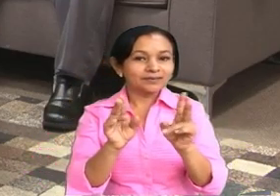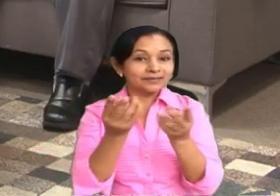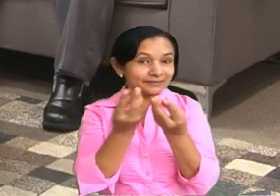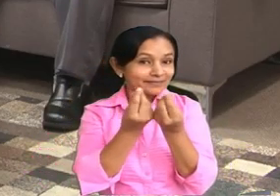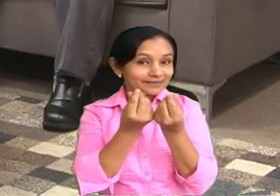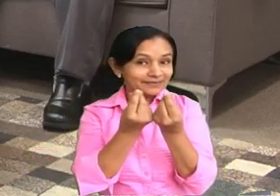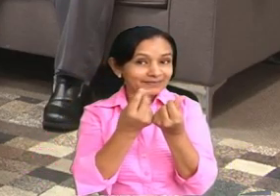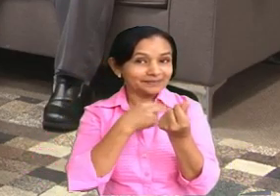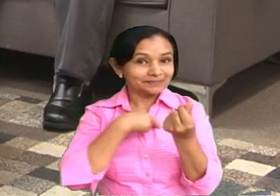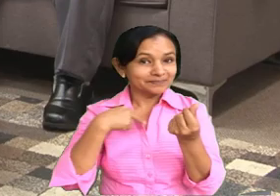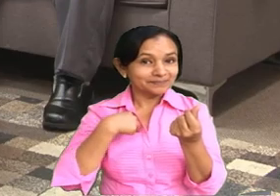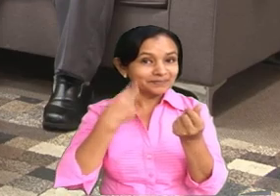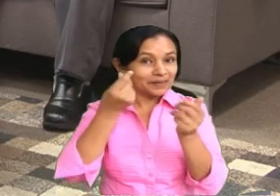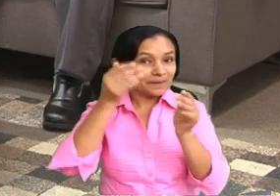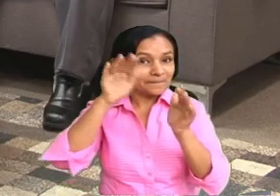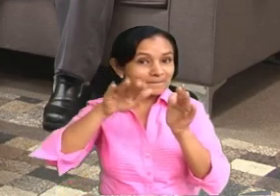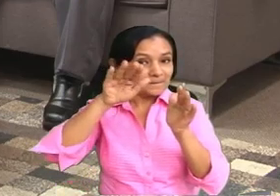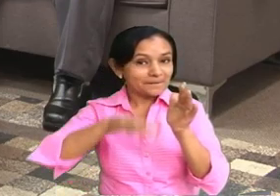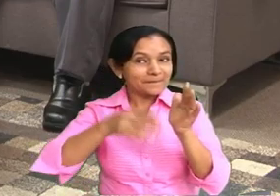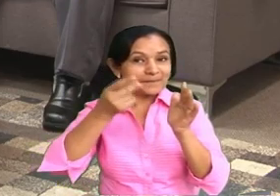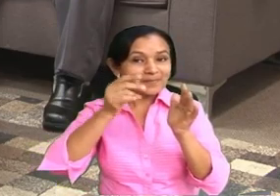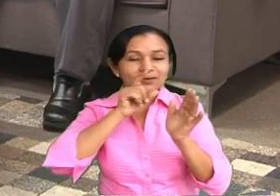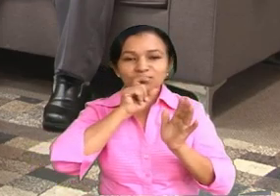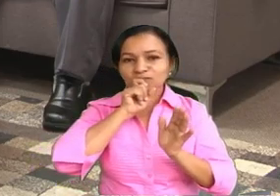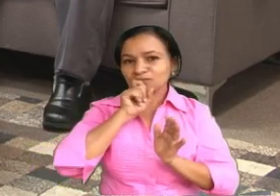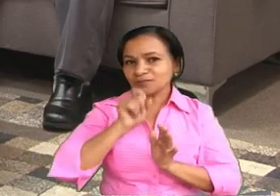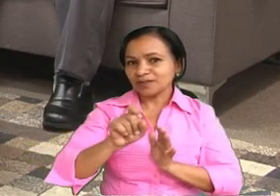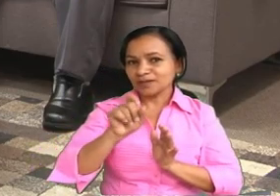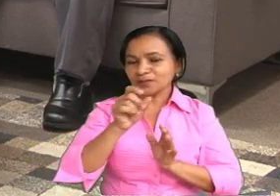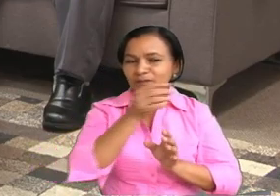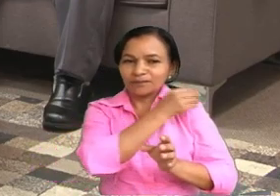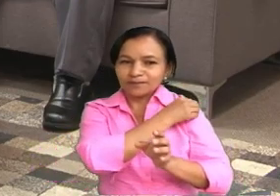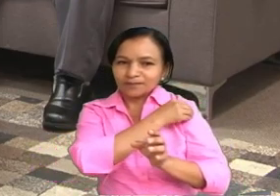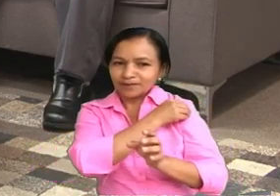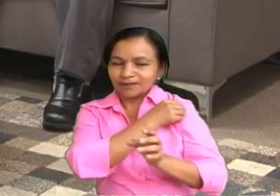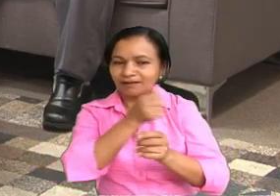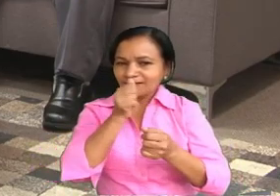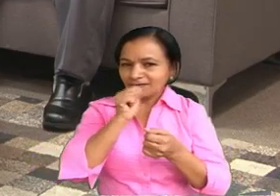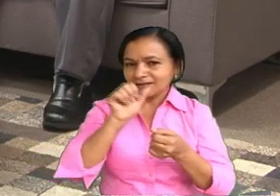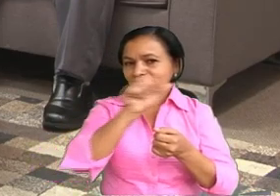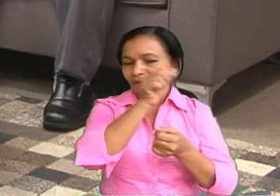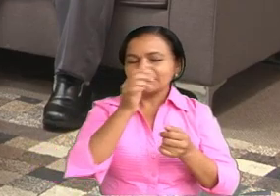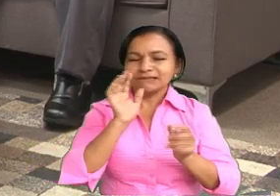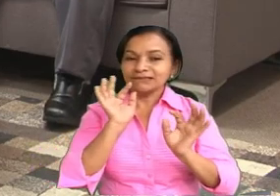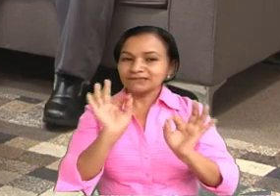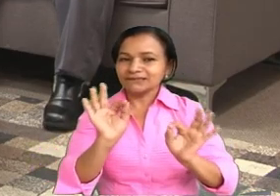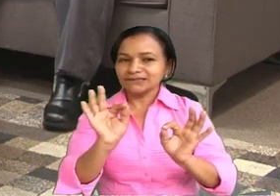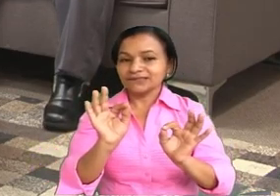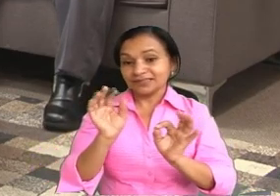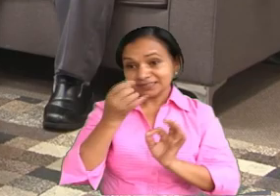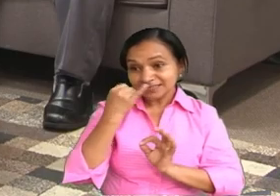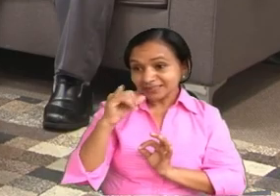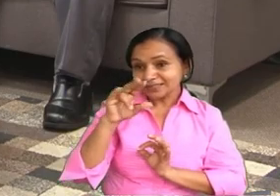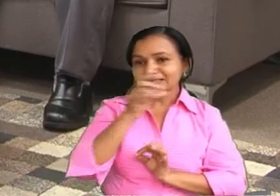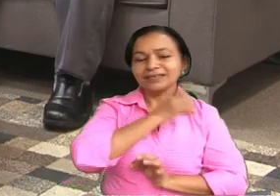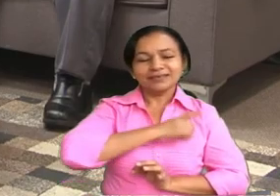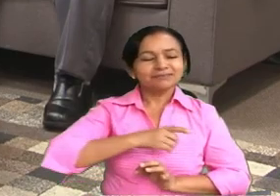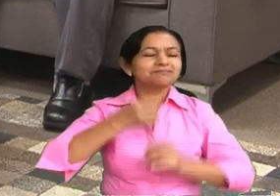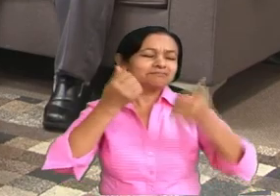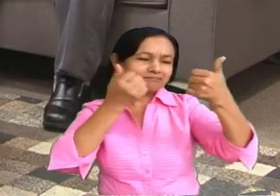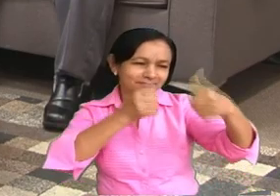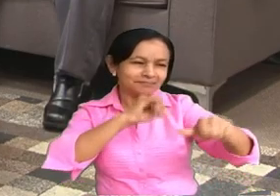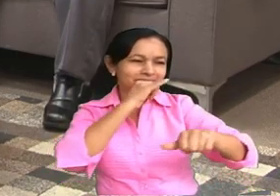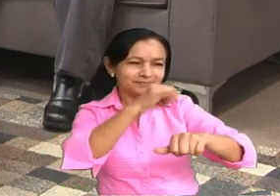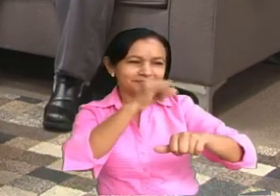economía también y baja los costos. Aquellos que les gusta tomar otros licores van a probar algo exquisito, ¿sí o no, diputado? Estoy muy de acuerdo, muy